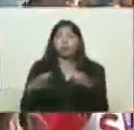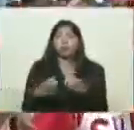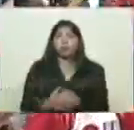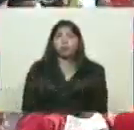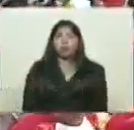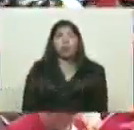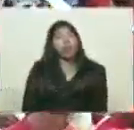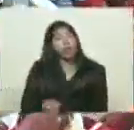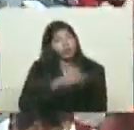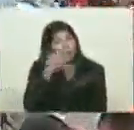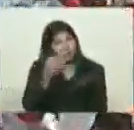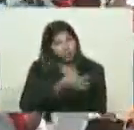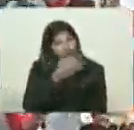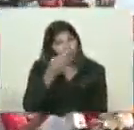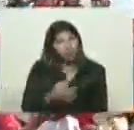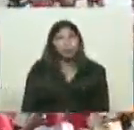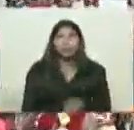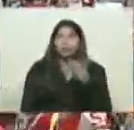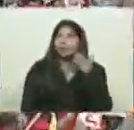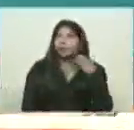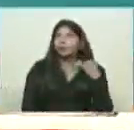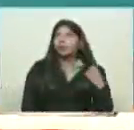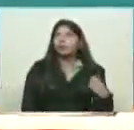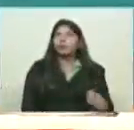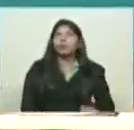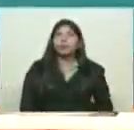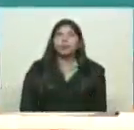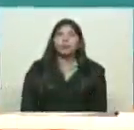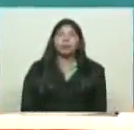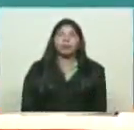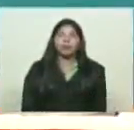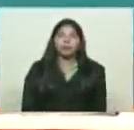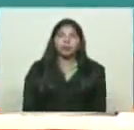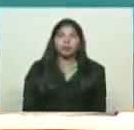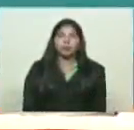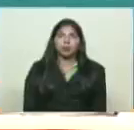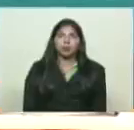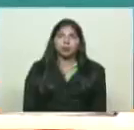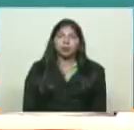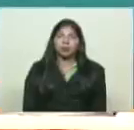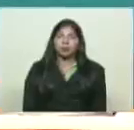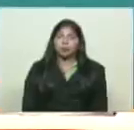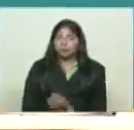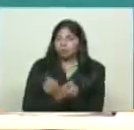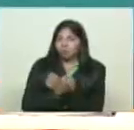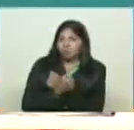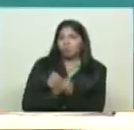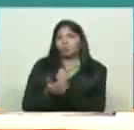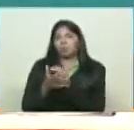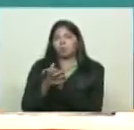Bueno, buenas tardes, queridas y queridos